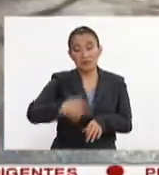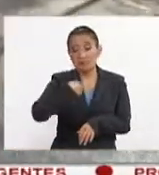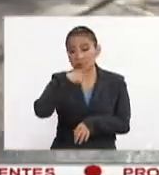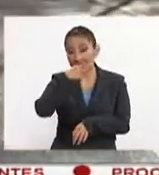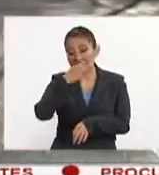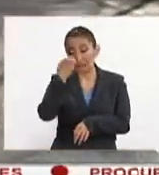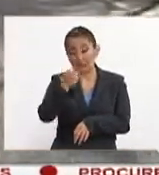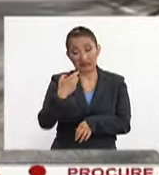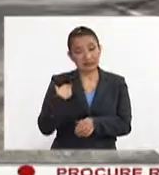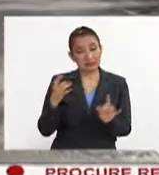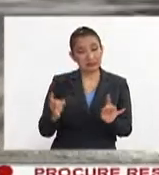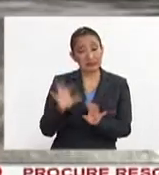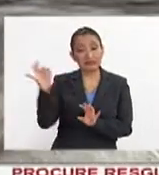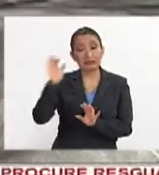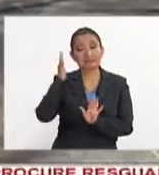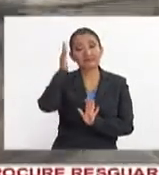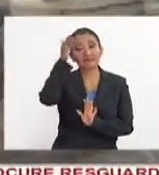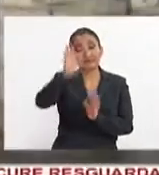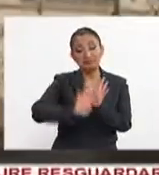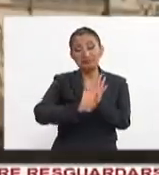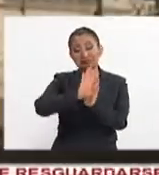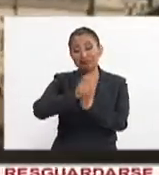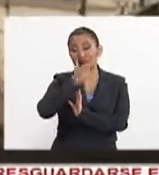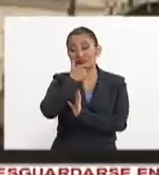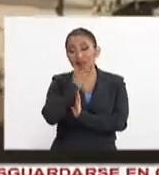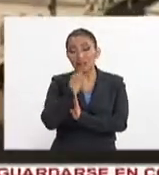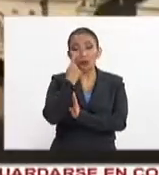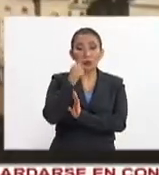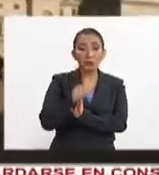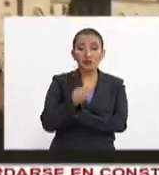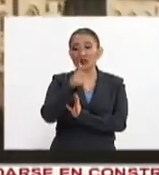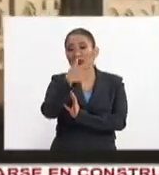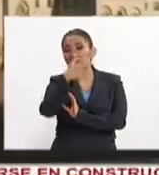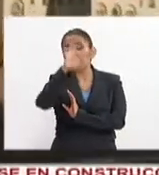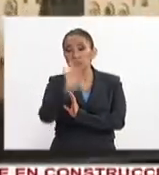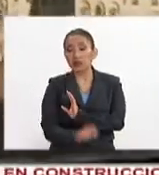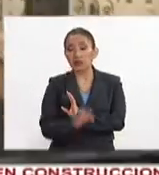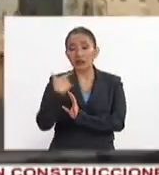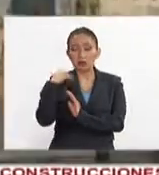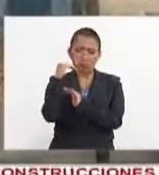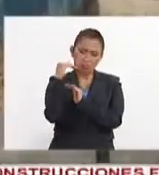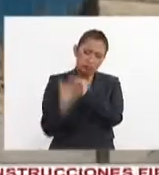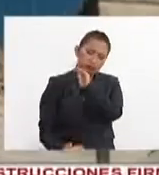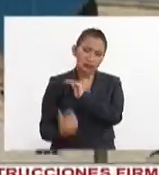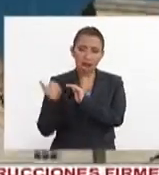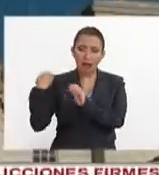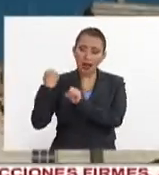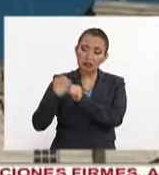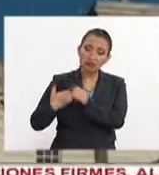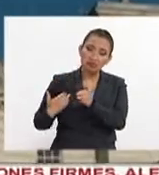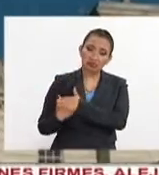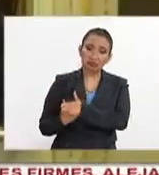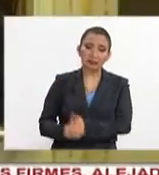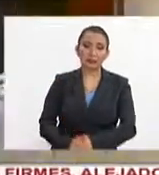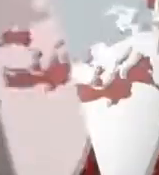Agregó que con esto se prevé que el crecimiento anual del Reino Unido sea de 1.7%, el más bajo en los últimos años.